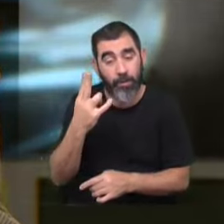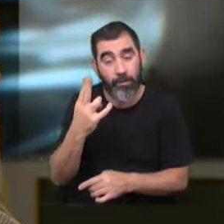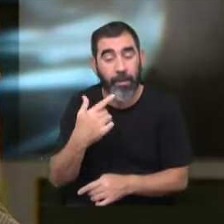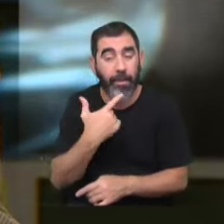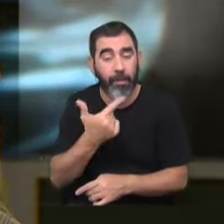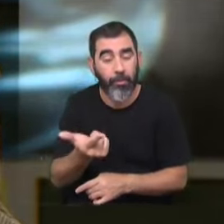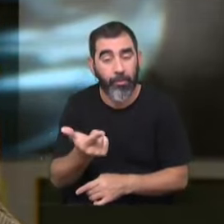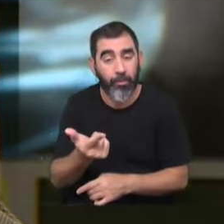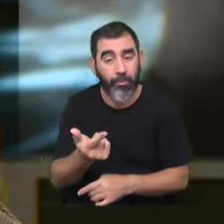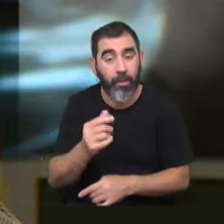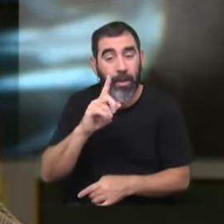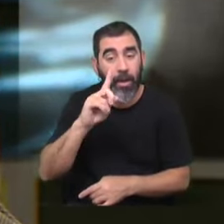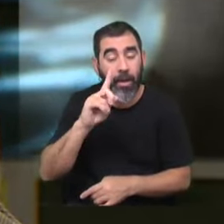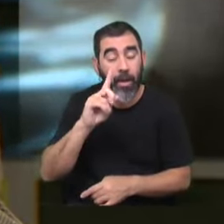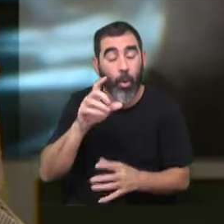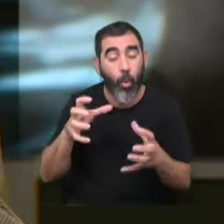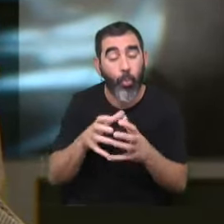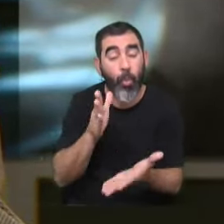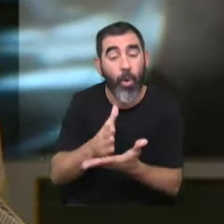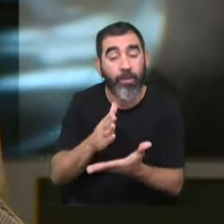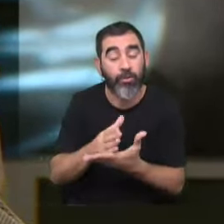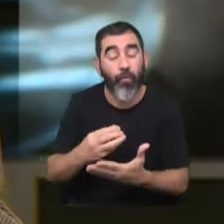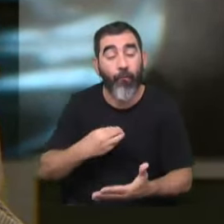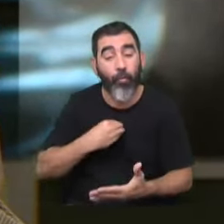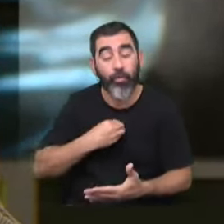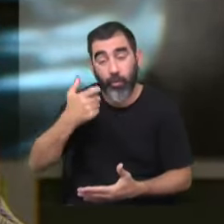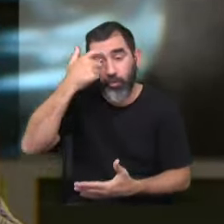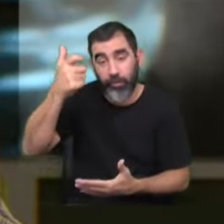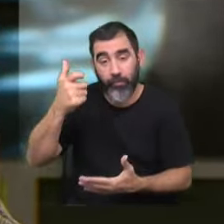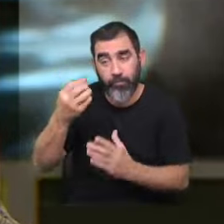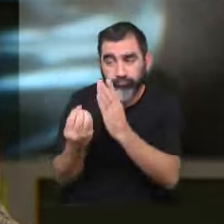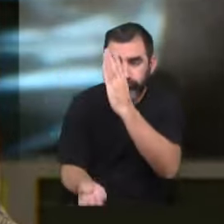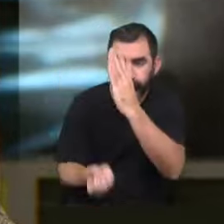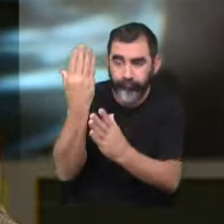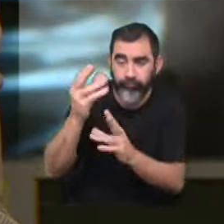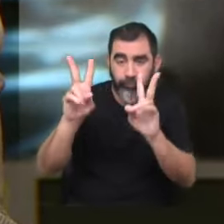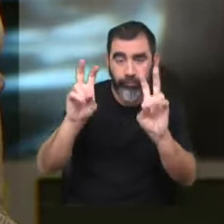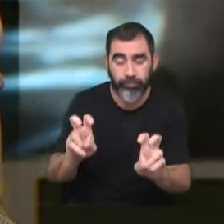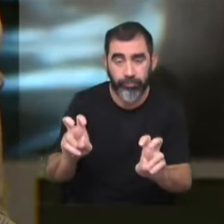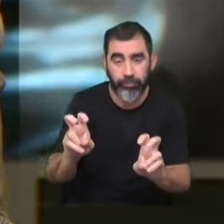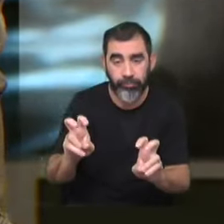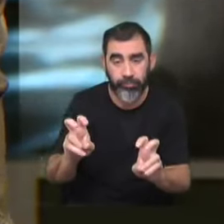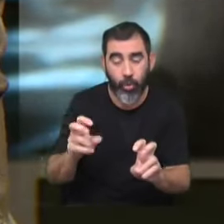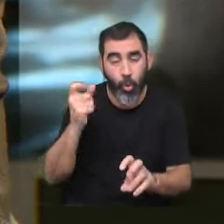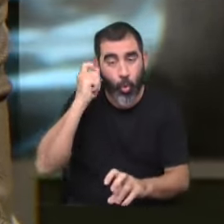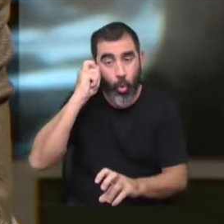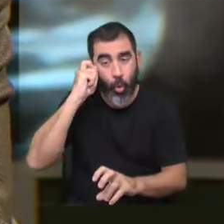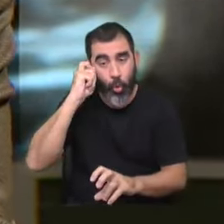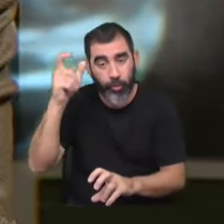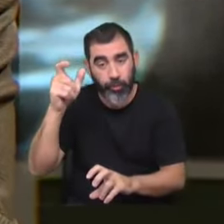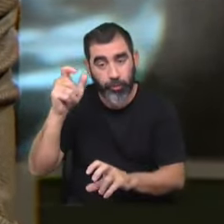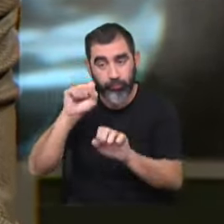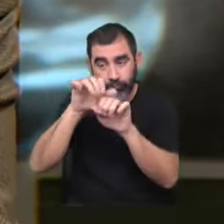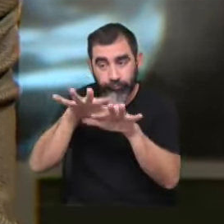ejemplo del GACH, que es algo realmente, digamos, modelo en cuanto a cómo se hace que el conocimiento